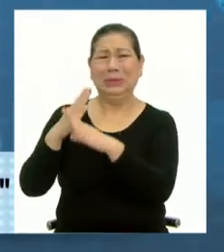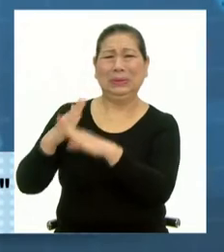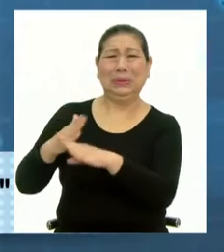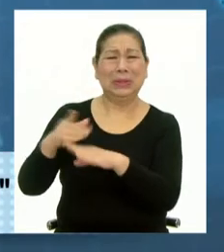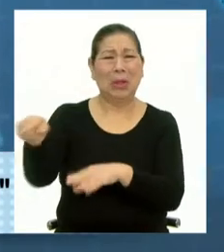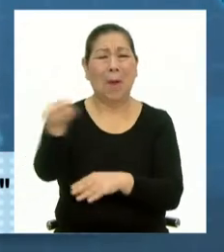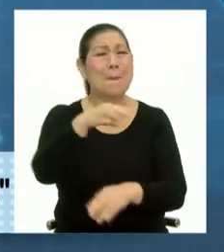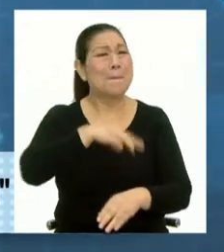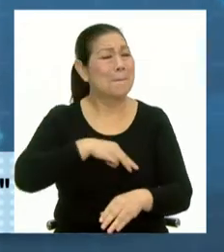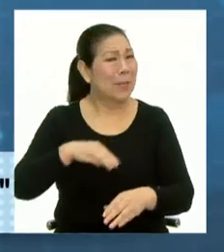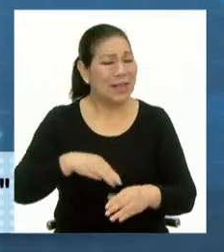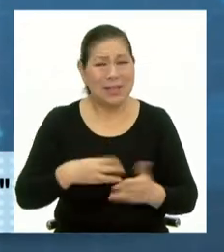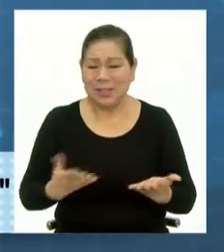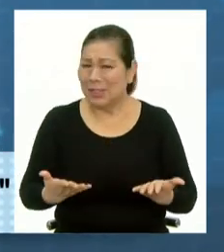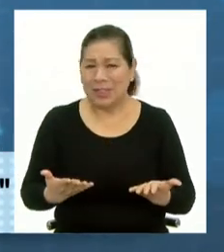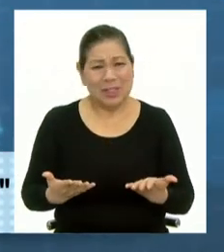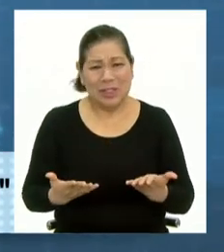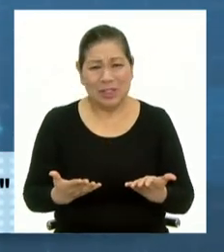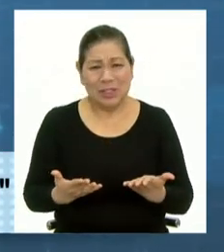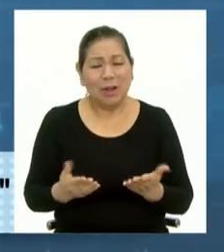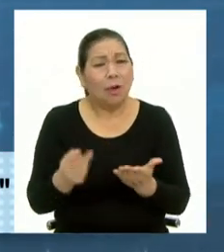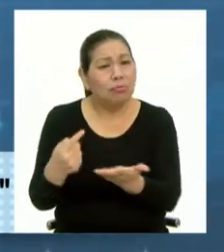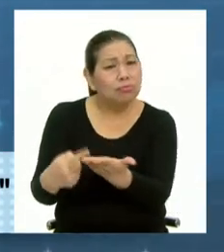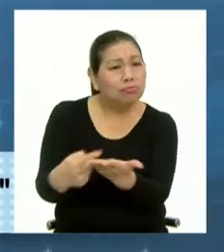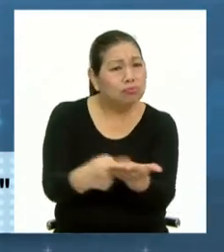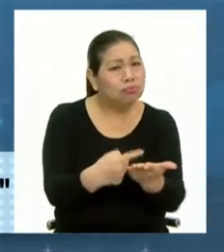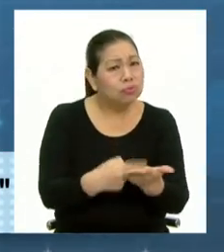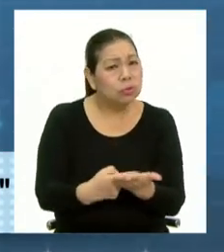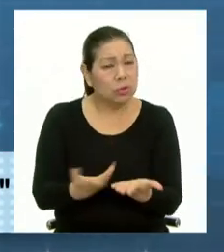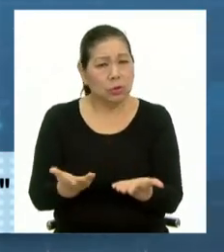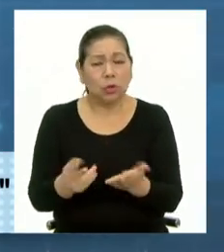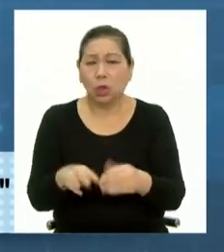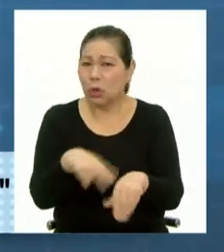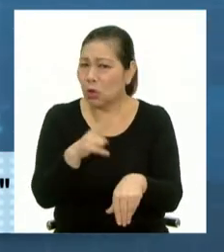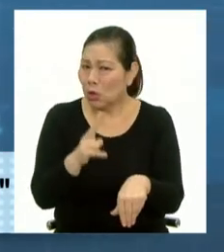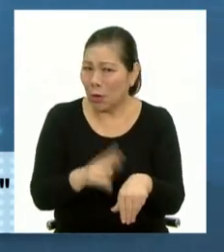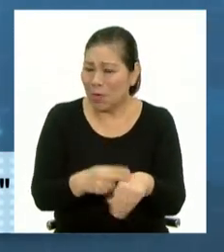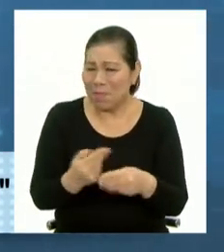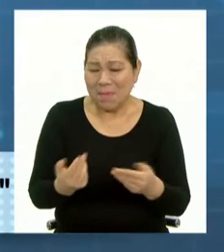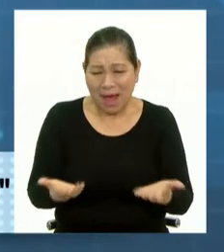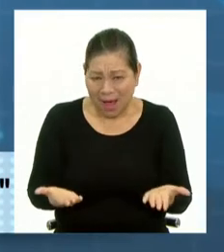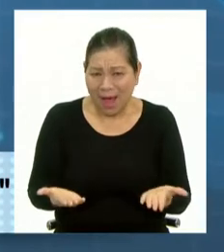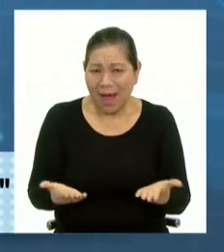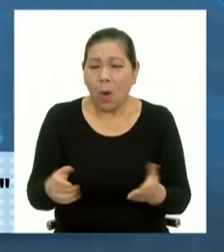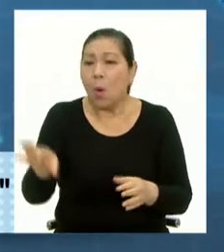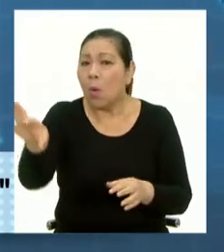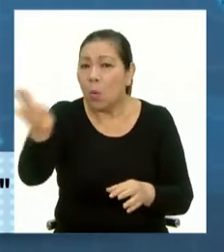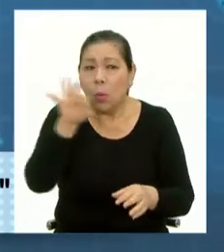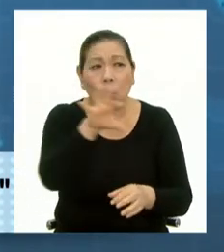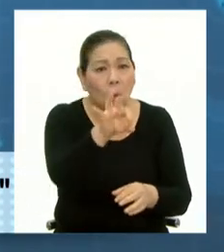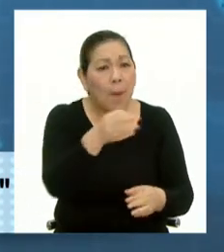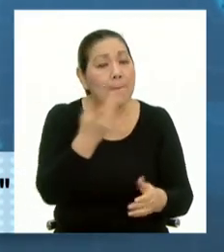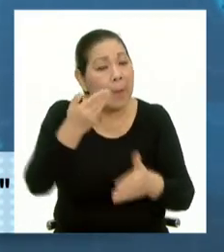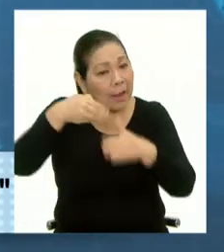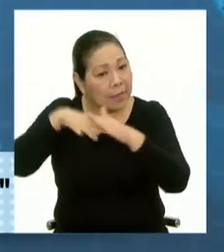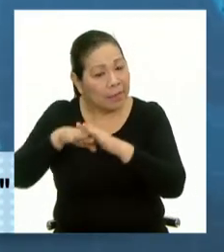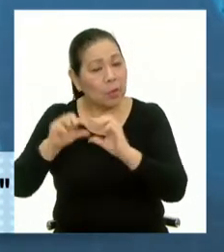población, y no ha generado ese espacio de consenso que debería normalmente generar los primeros